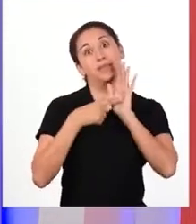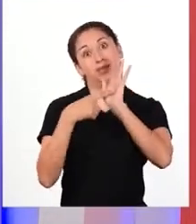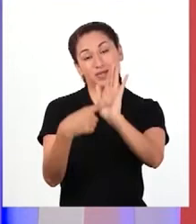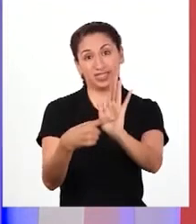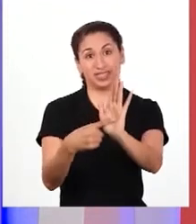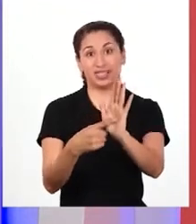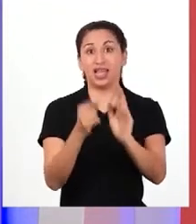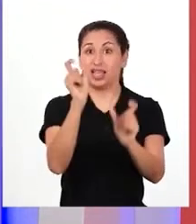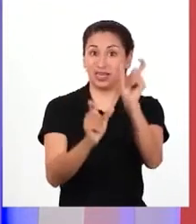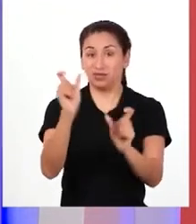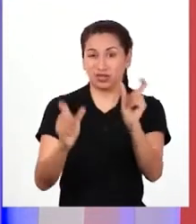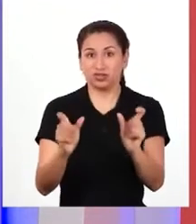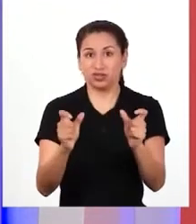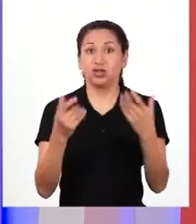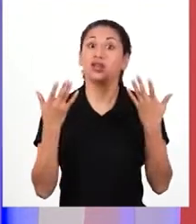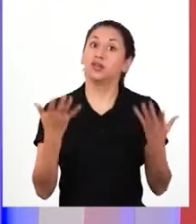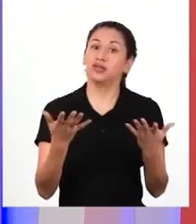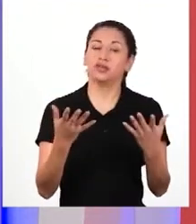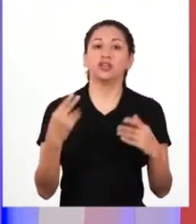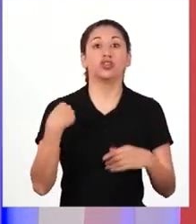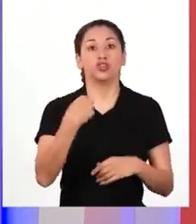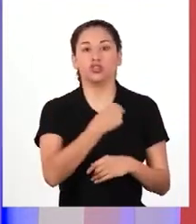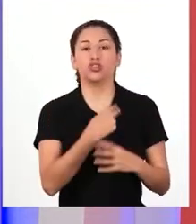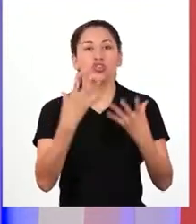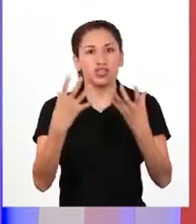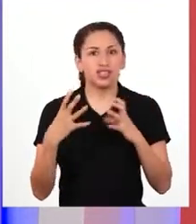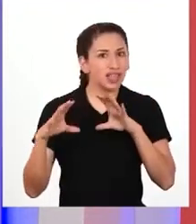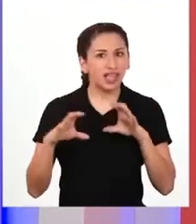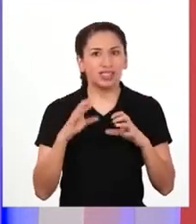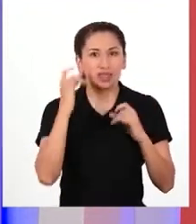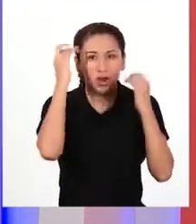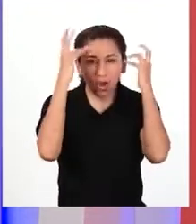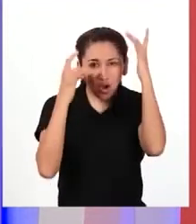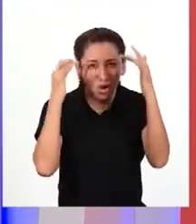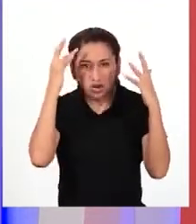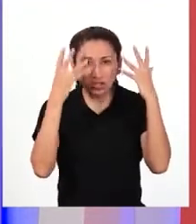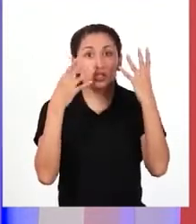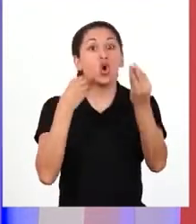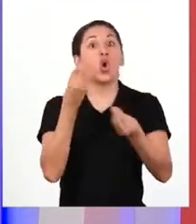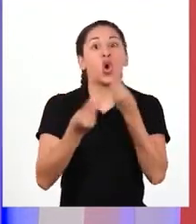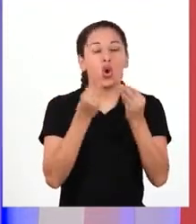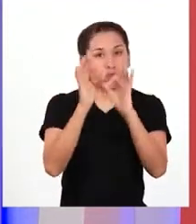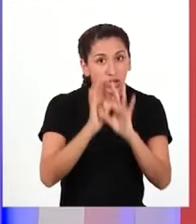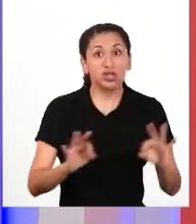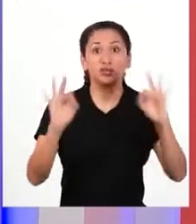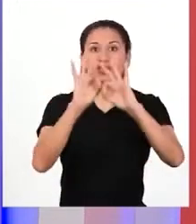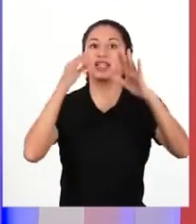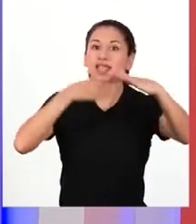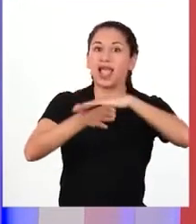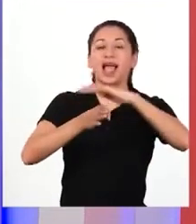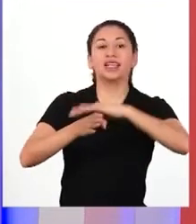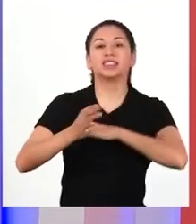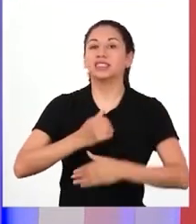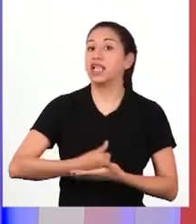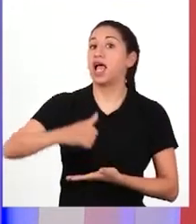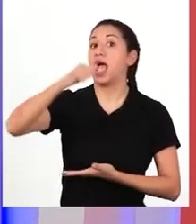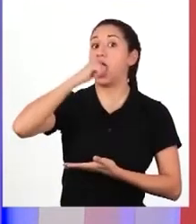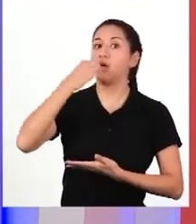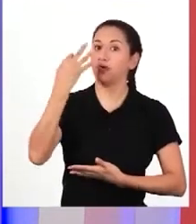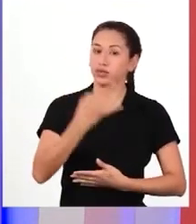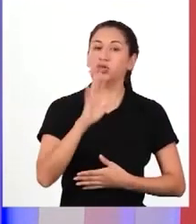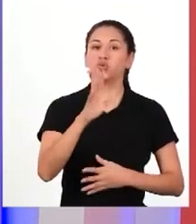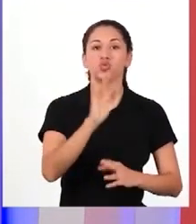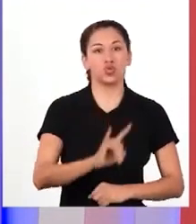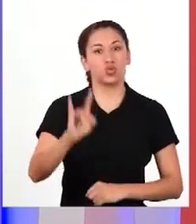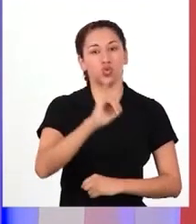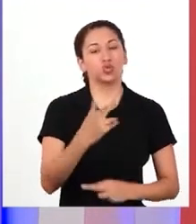en cómo vamos a presentarlo en público, de tal forma que logremos generar conciencia sobre la importancia del